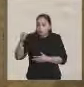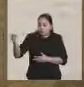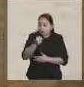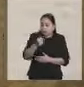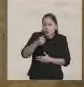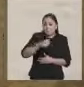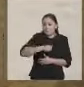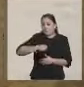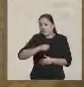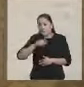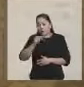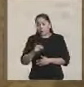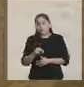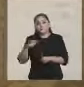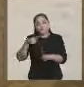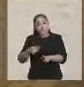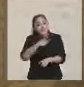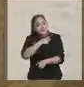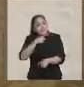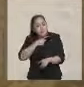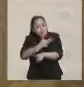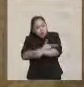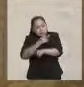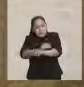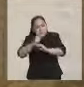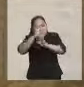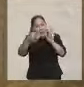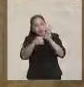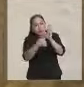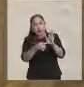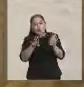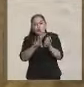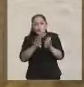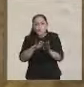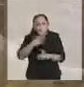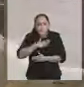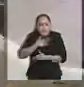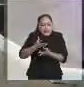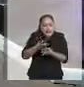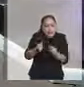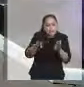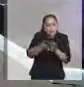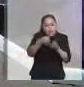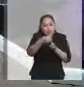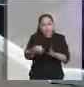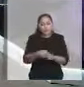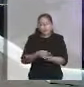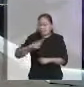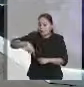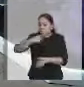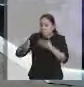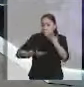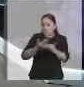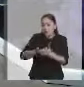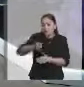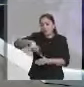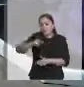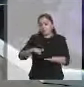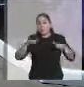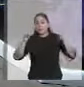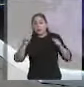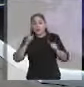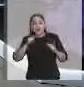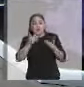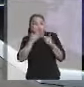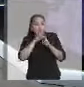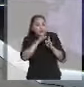solución tiene que ver con transparencia. Y la transparencia aquí la hemos planteado y todo mundo ha rehuido al planteamiento. ¿Qué hemos planteado